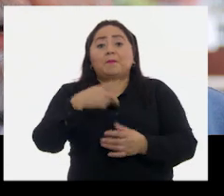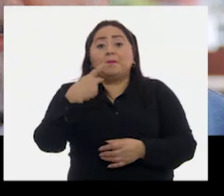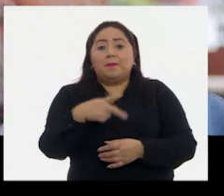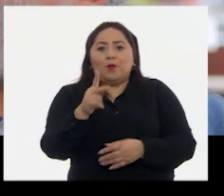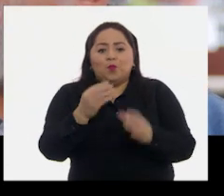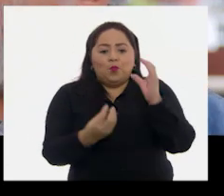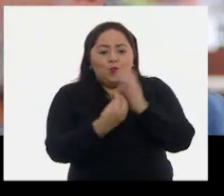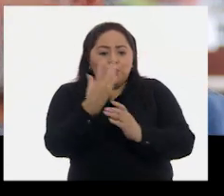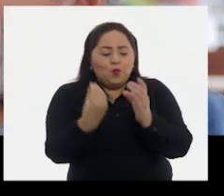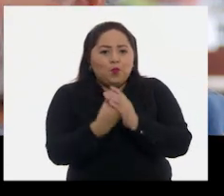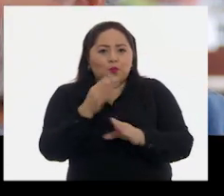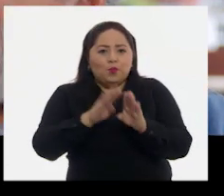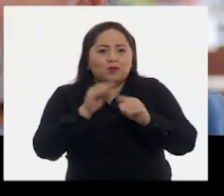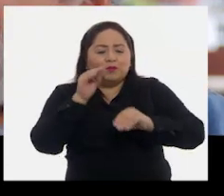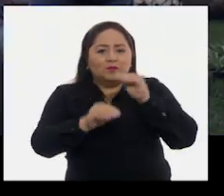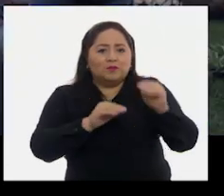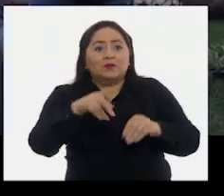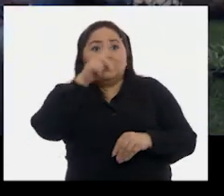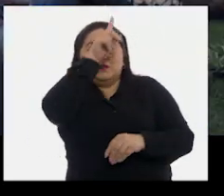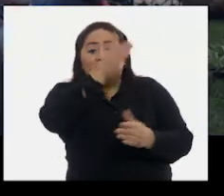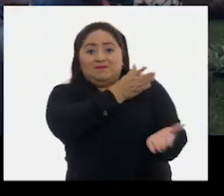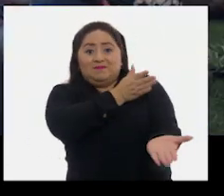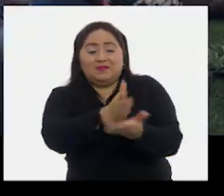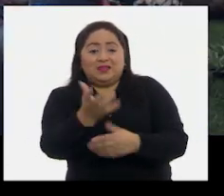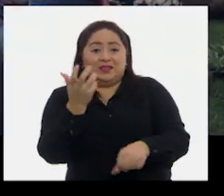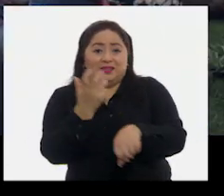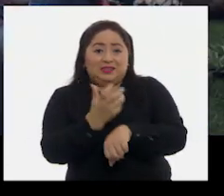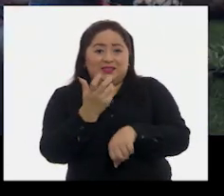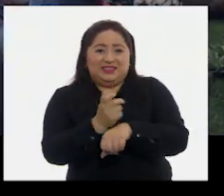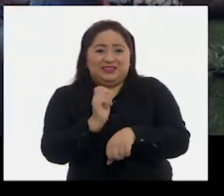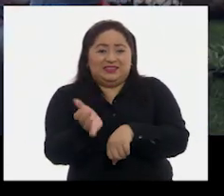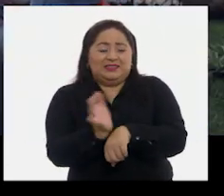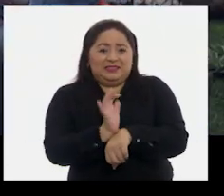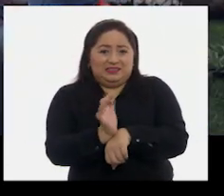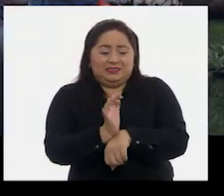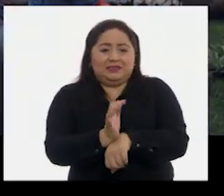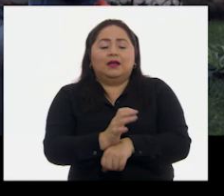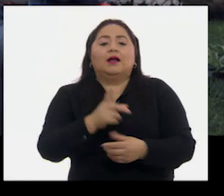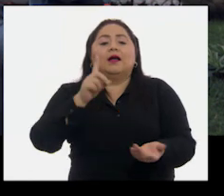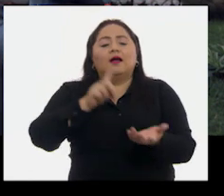frente a la invasión norteamericana, ¿no?, de cine, pues hay